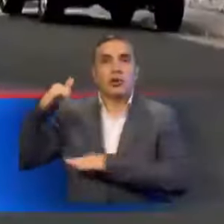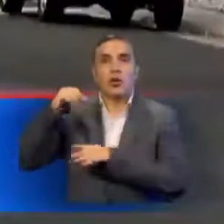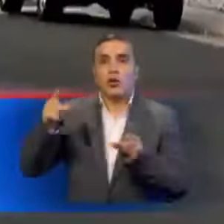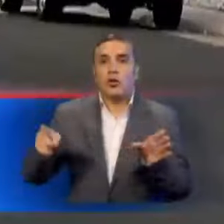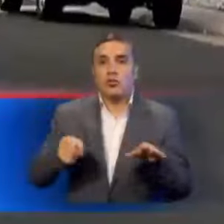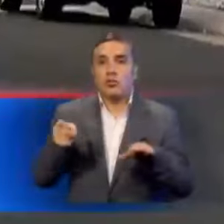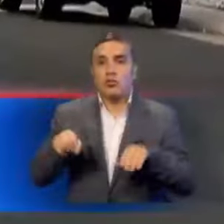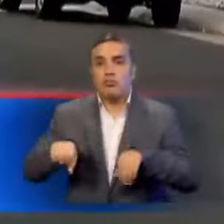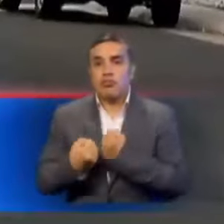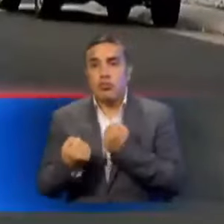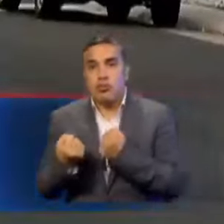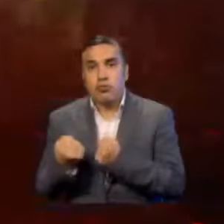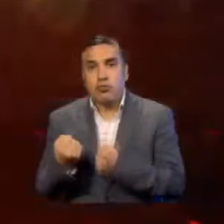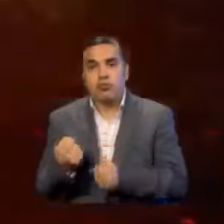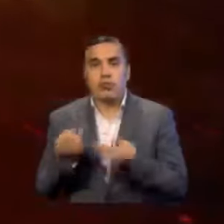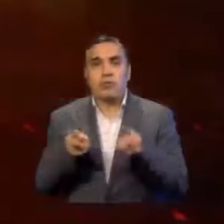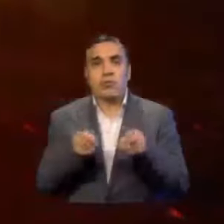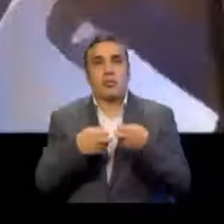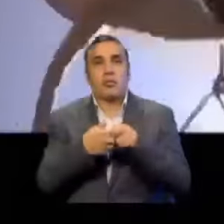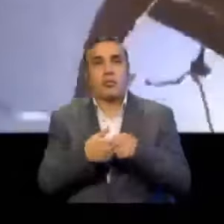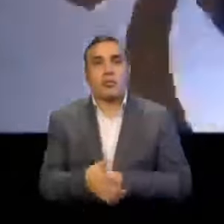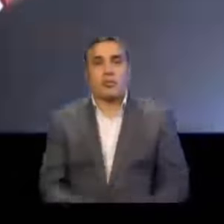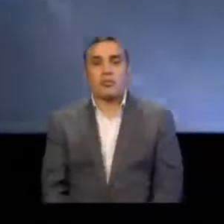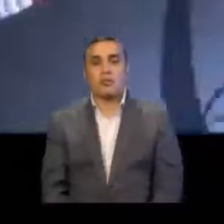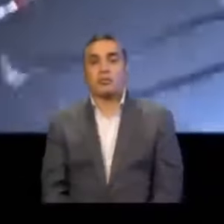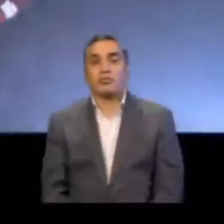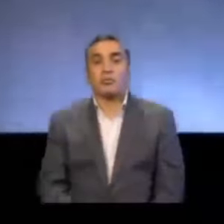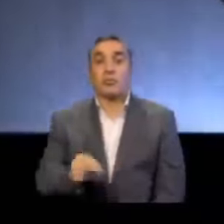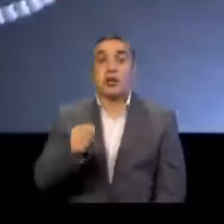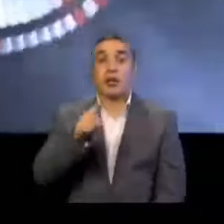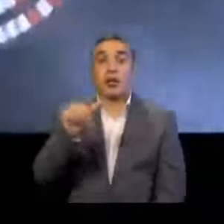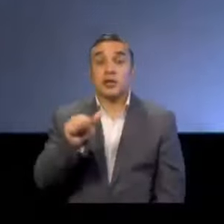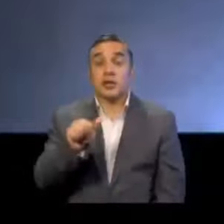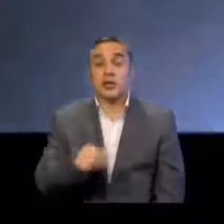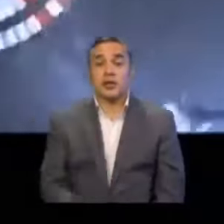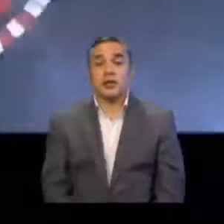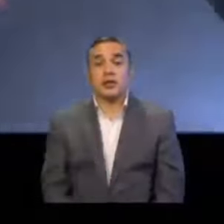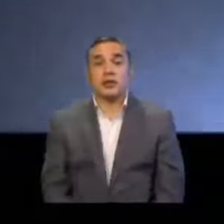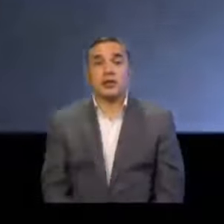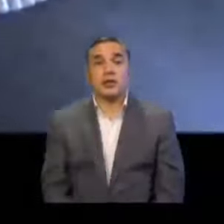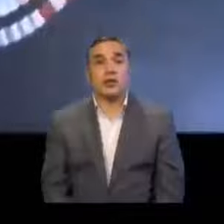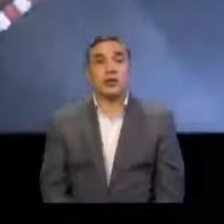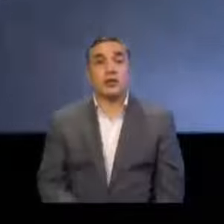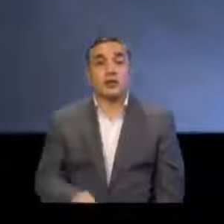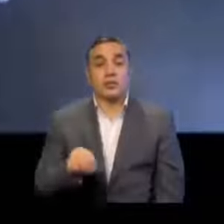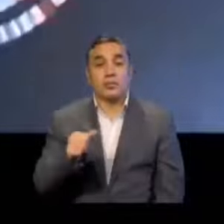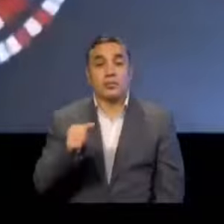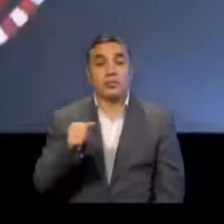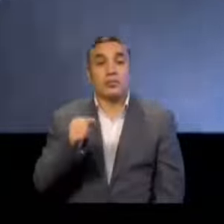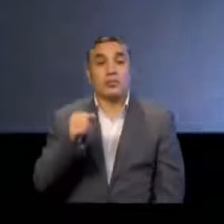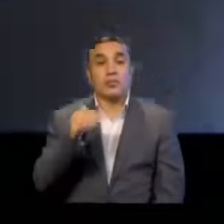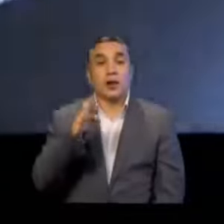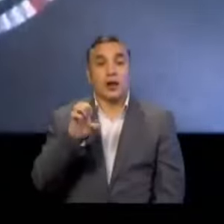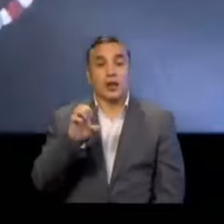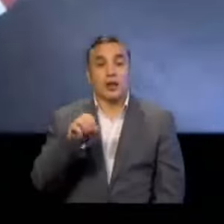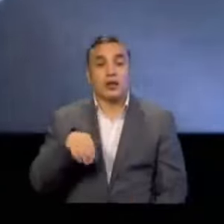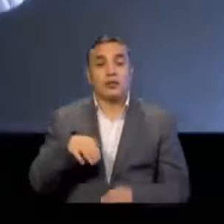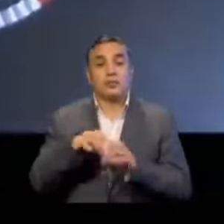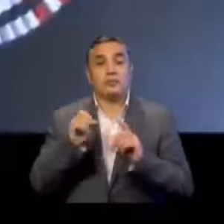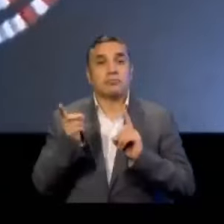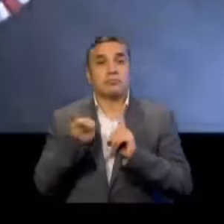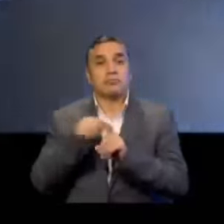del motor derecho del aparato. La NASA divulgó el primer audio de Marte captado por el rover Perseverance, así como